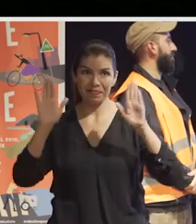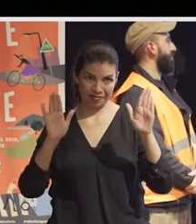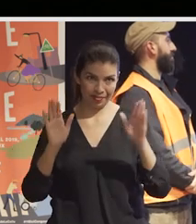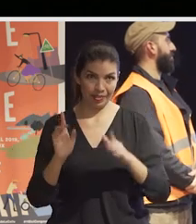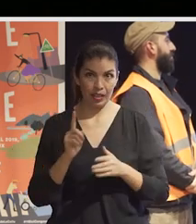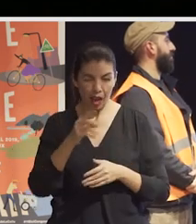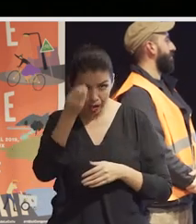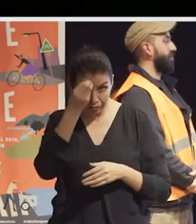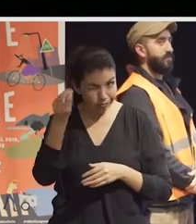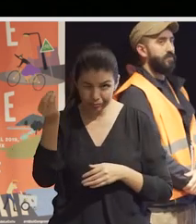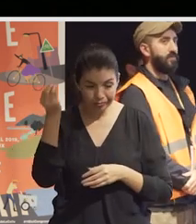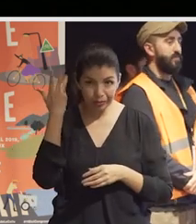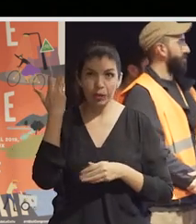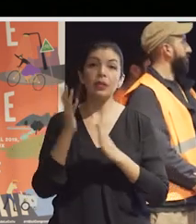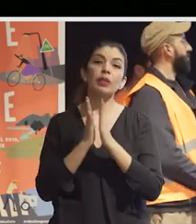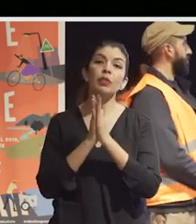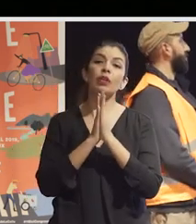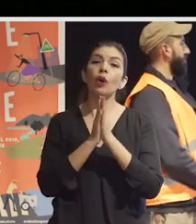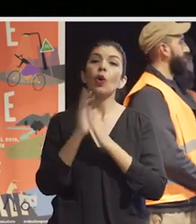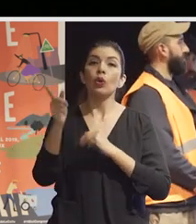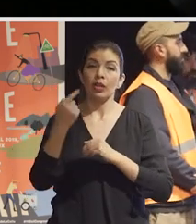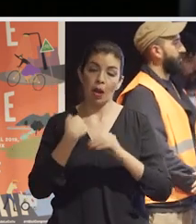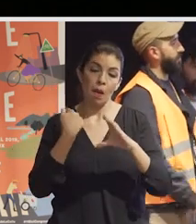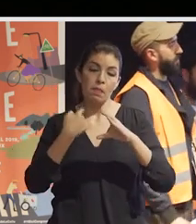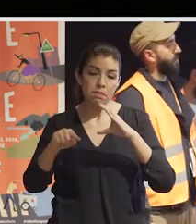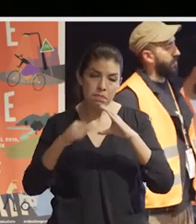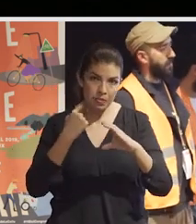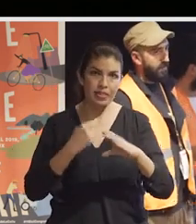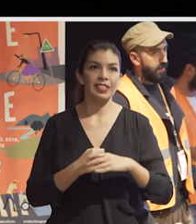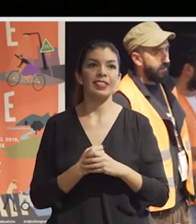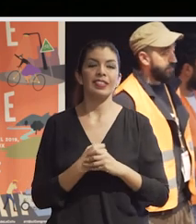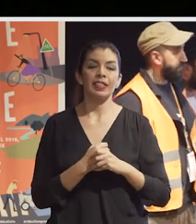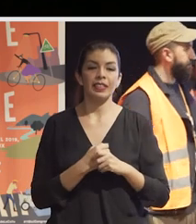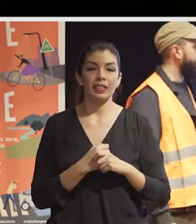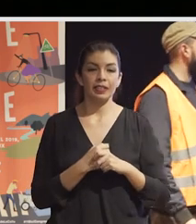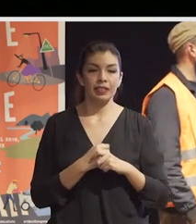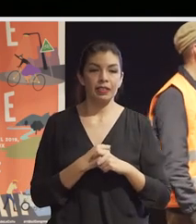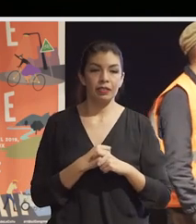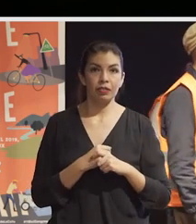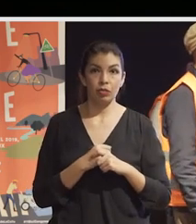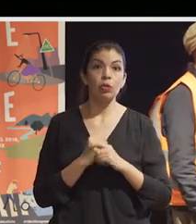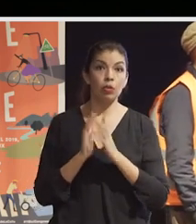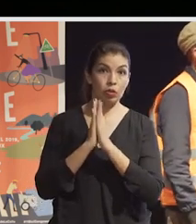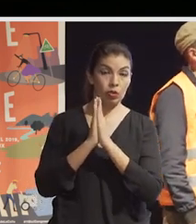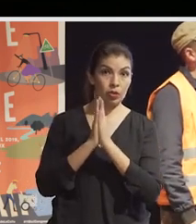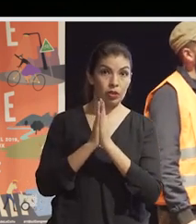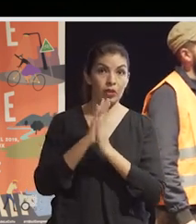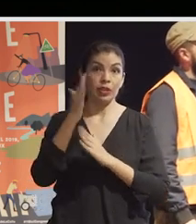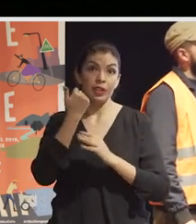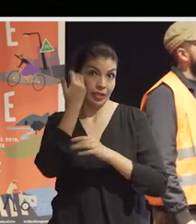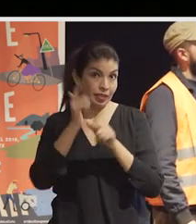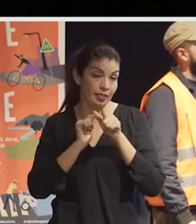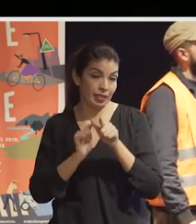contacto creo que la siguiente página hacemos probar los últimos minutos que nos quedan por ponerse en contacto si quieren seguir la